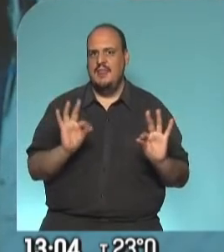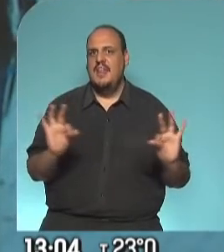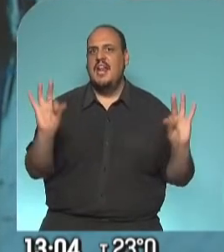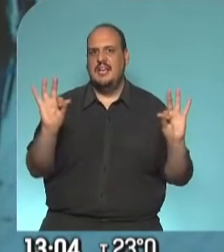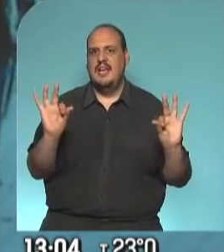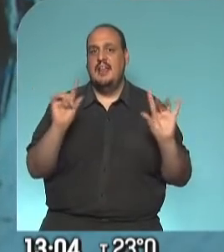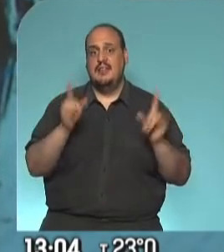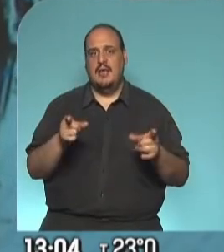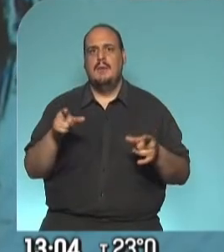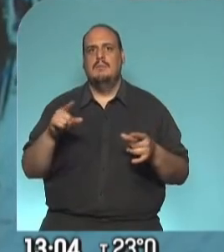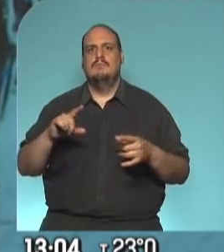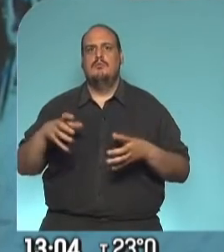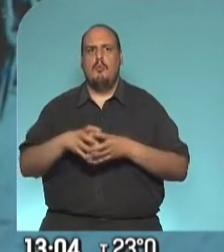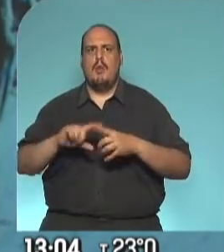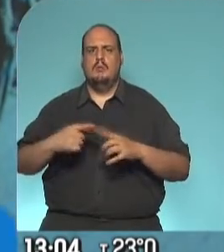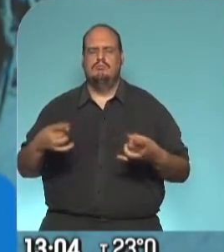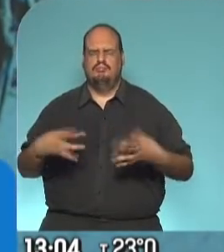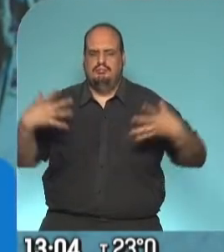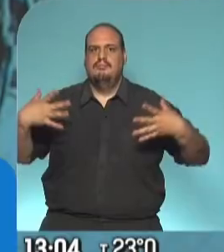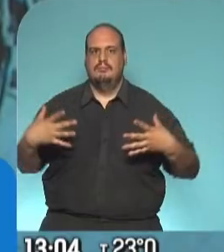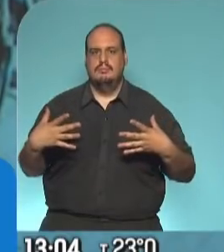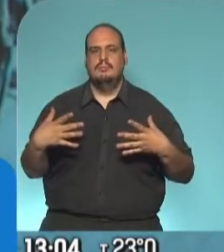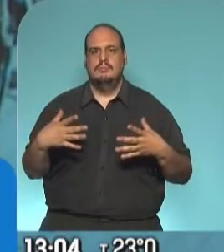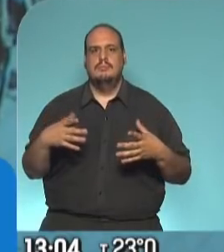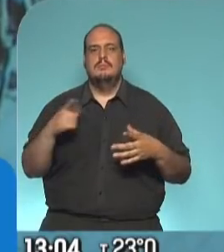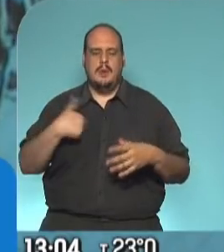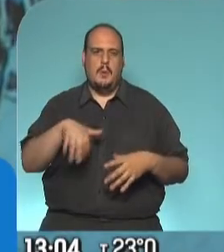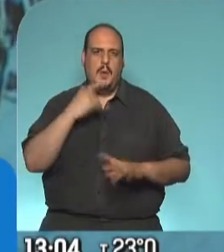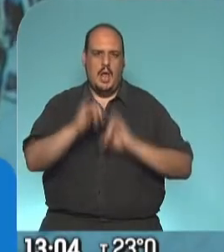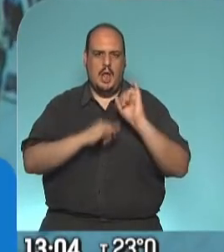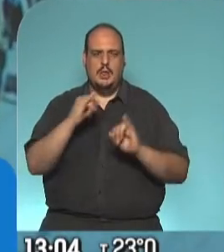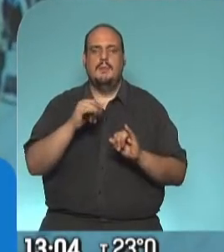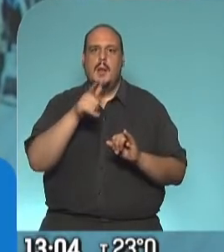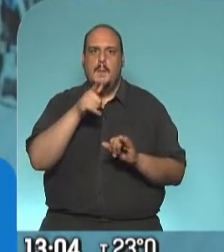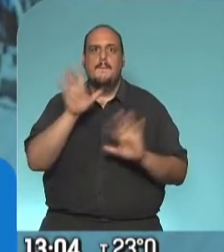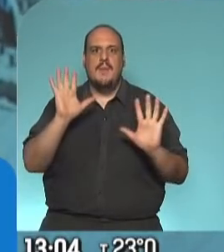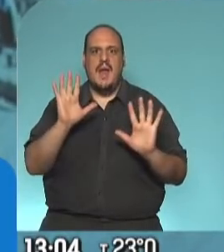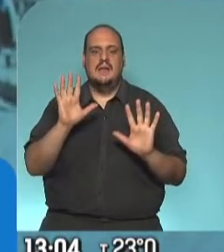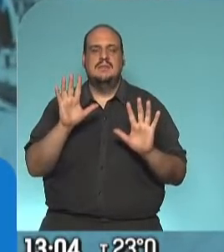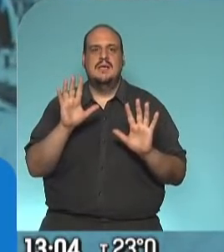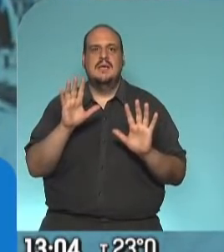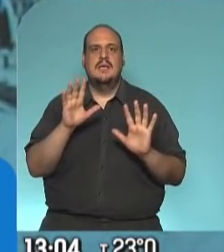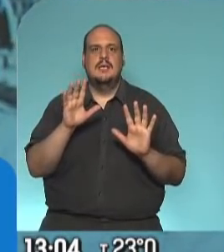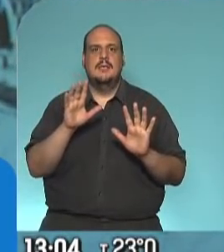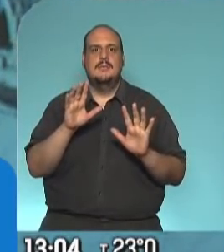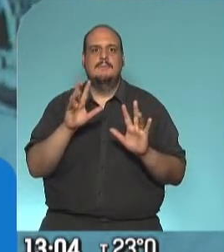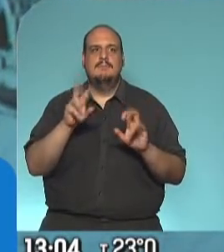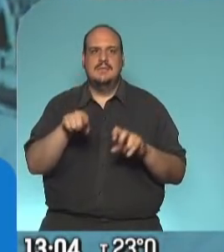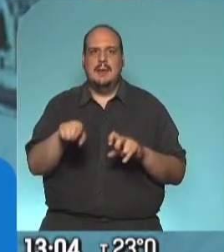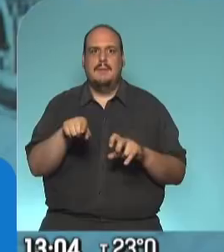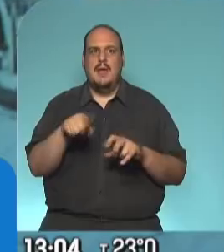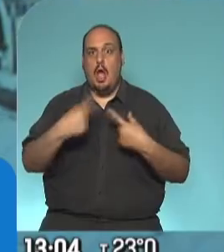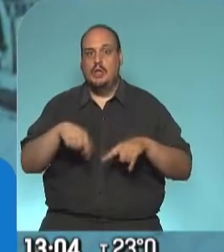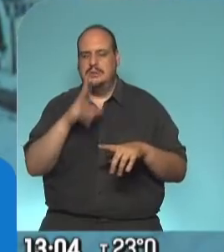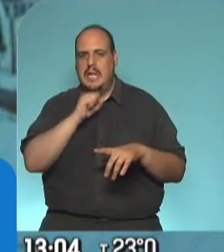situación conflictiva política, ya vamos a ir charlando, pero hay pronósticos bastante reservados, digamos, con respecto a lo que puede pasar